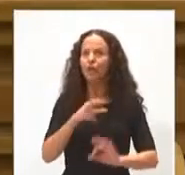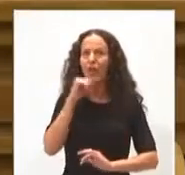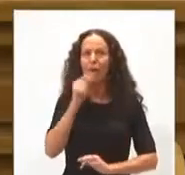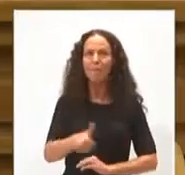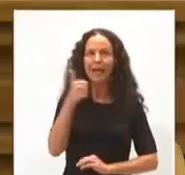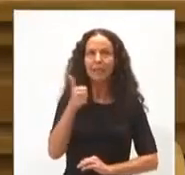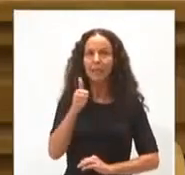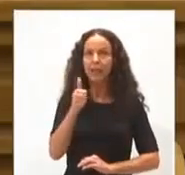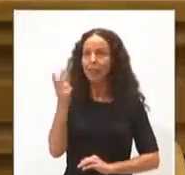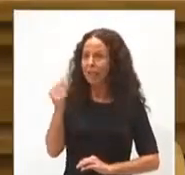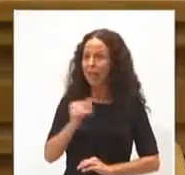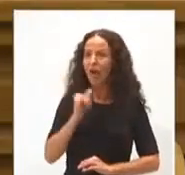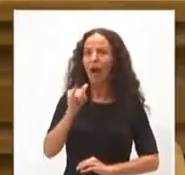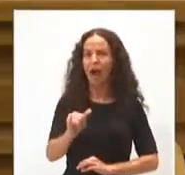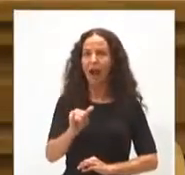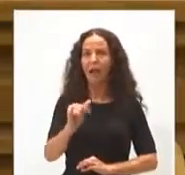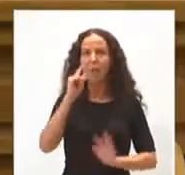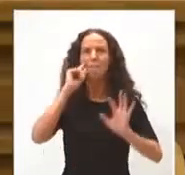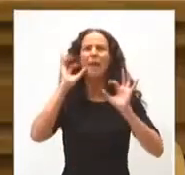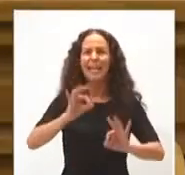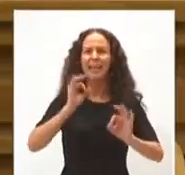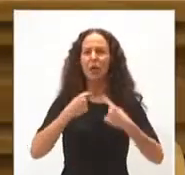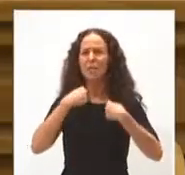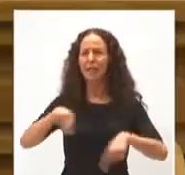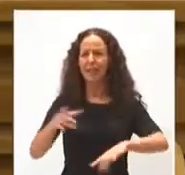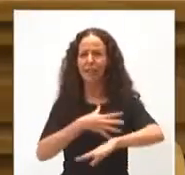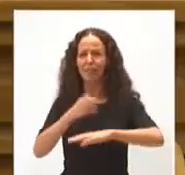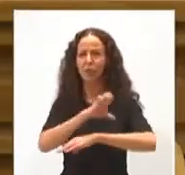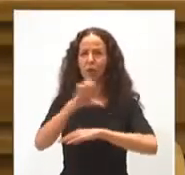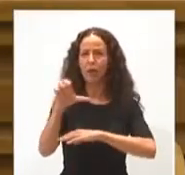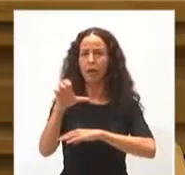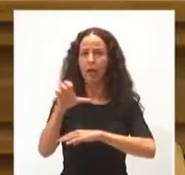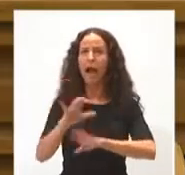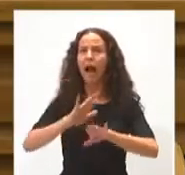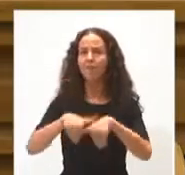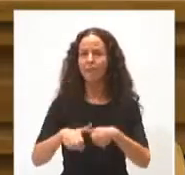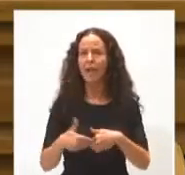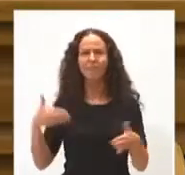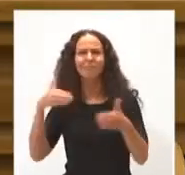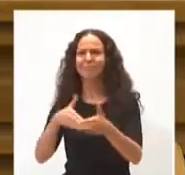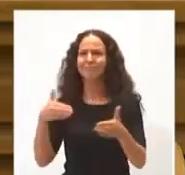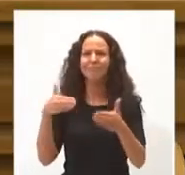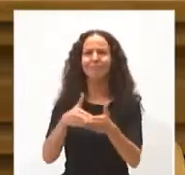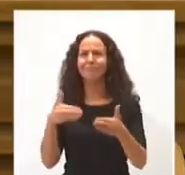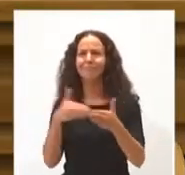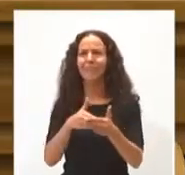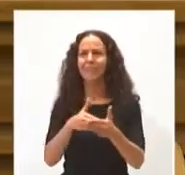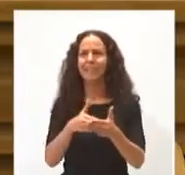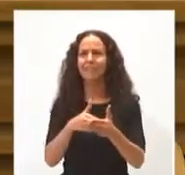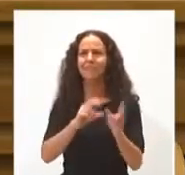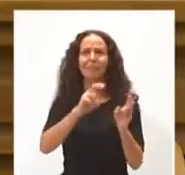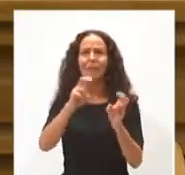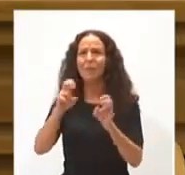habiendo dinero es más con riesgo de que lo perdiéramos de fondos europeos nos estaban poniendo zancadillas vamos por cualquier adoquín